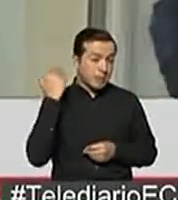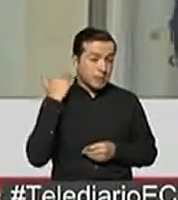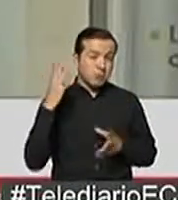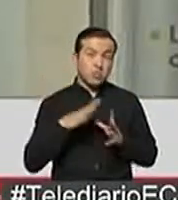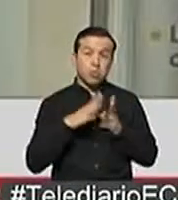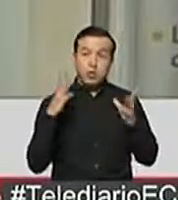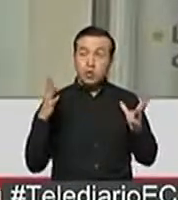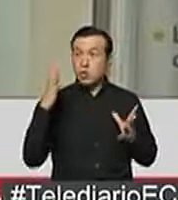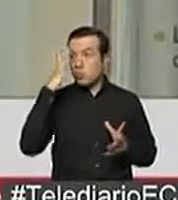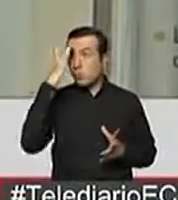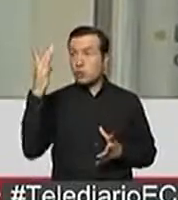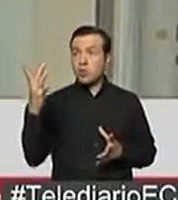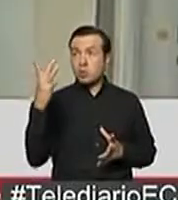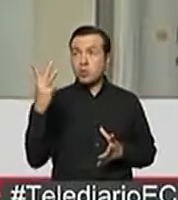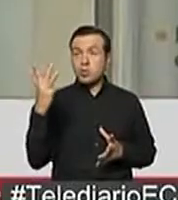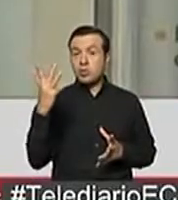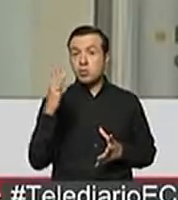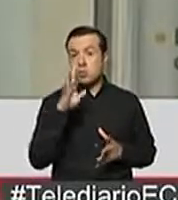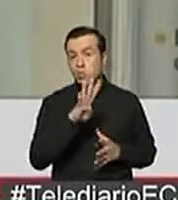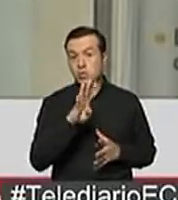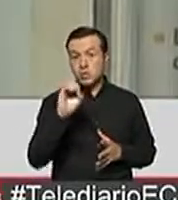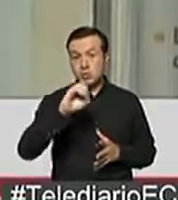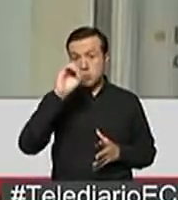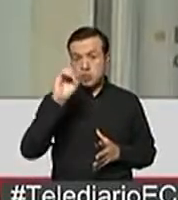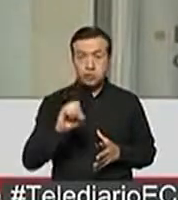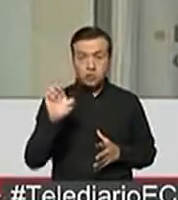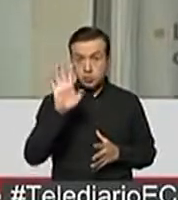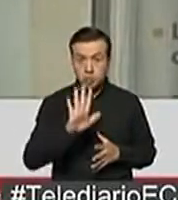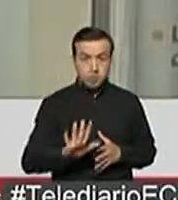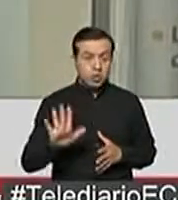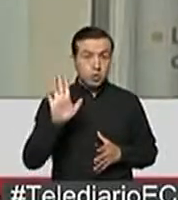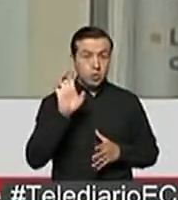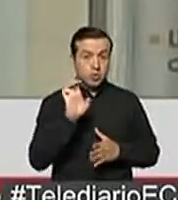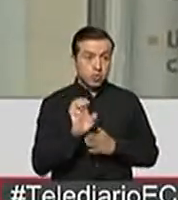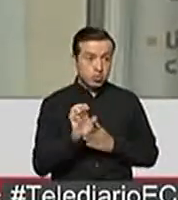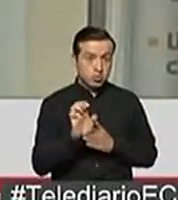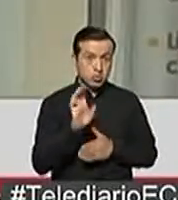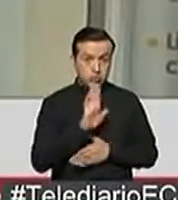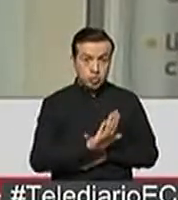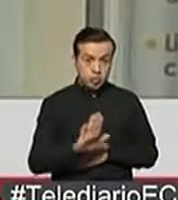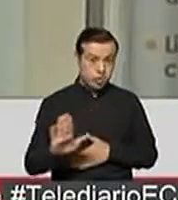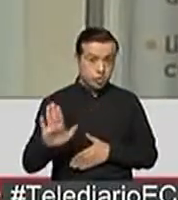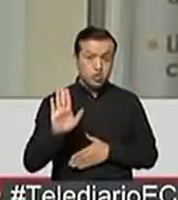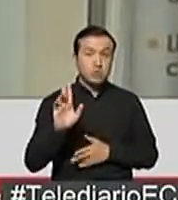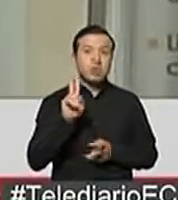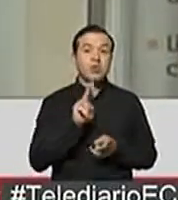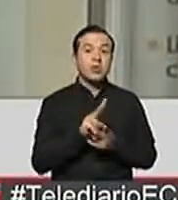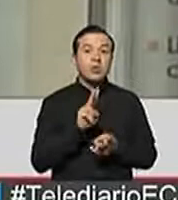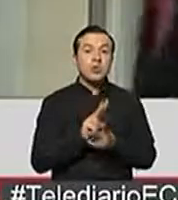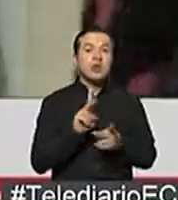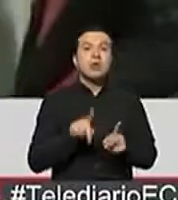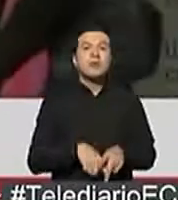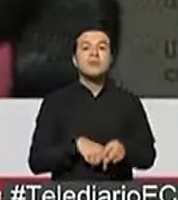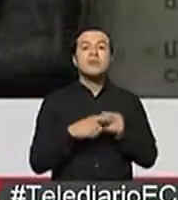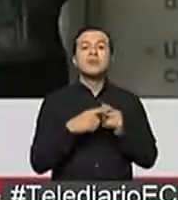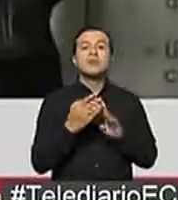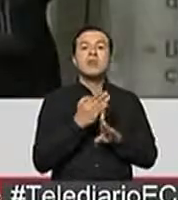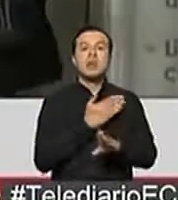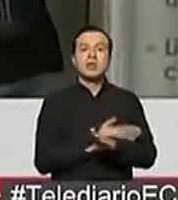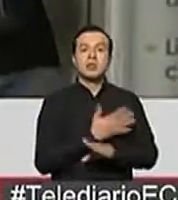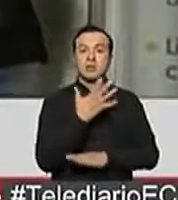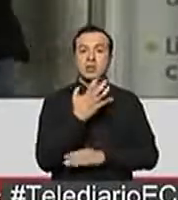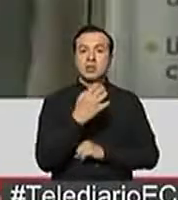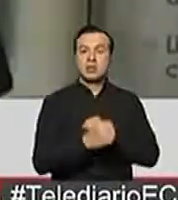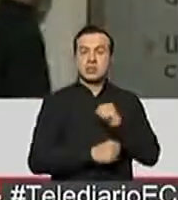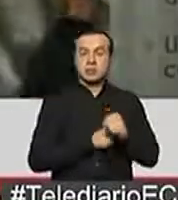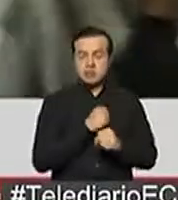la precocidad. Cerca del 40% de los ecuatorianos están teniendo su vida sexual activa antes de los 15